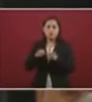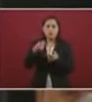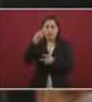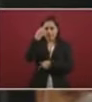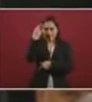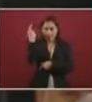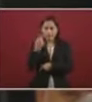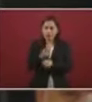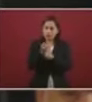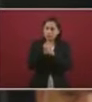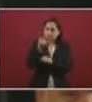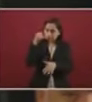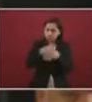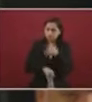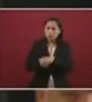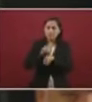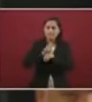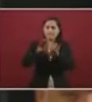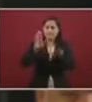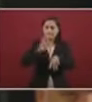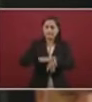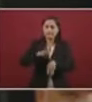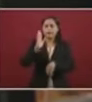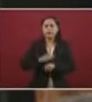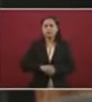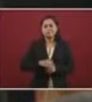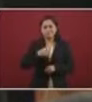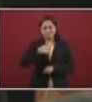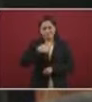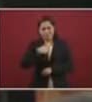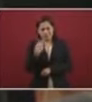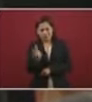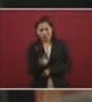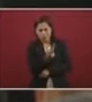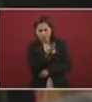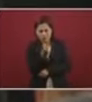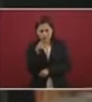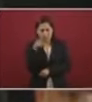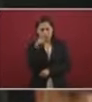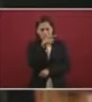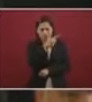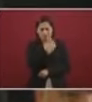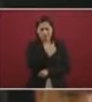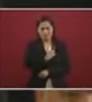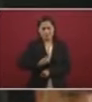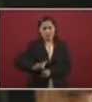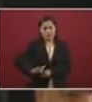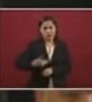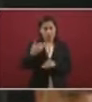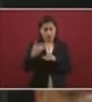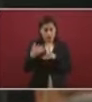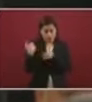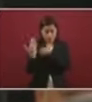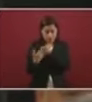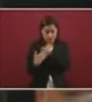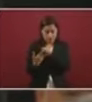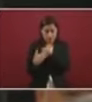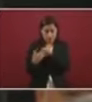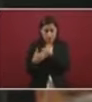materia, presidente, preguntarle si usted está dispuesto, o si usted en un par de horas le